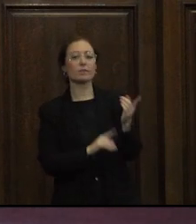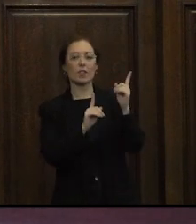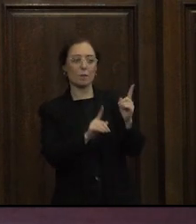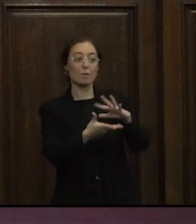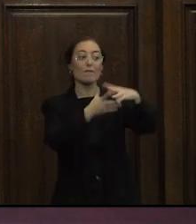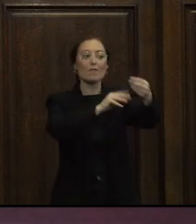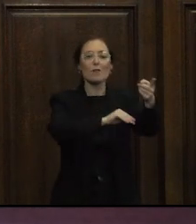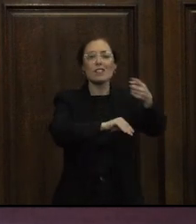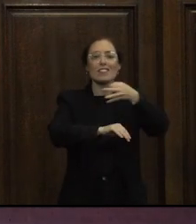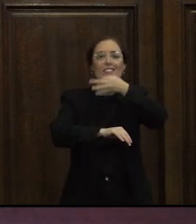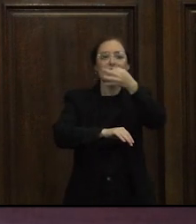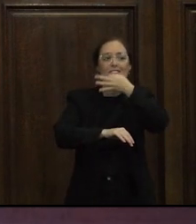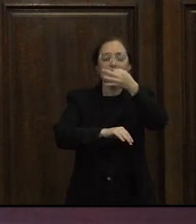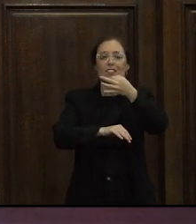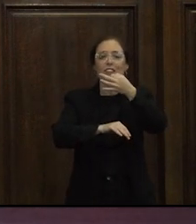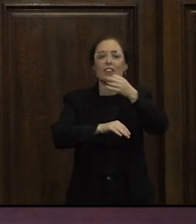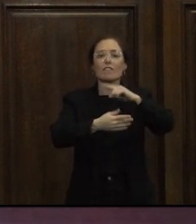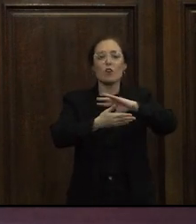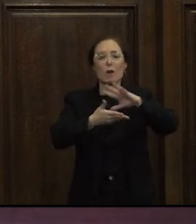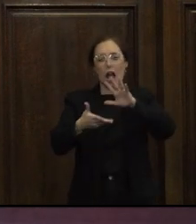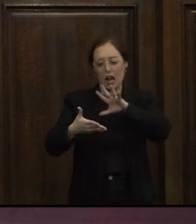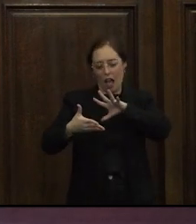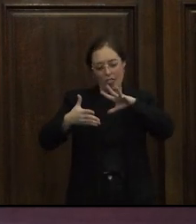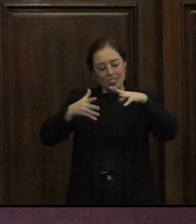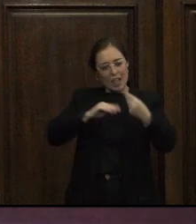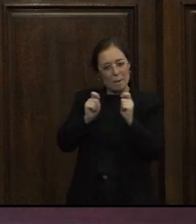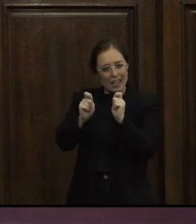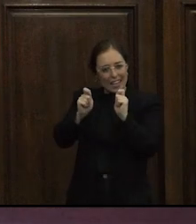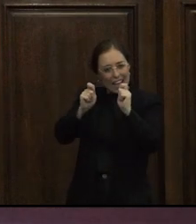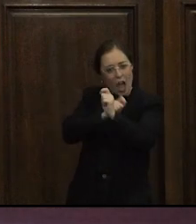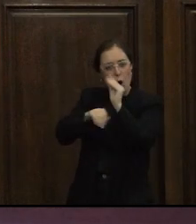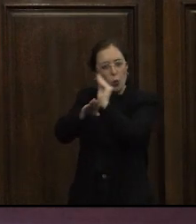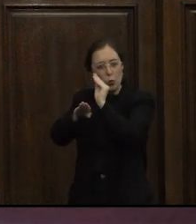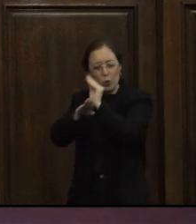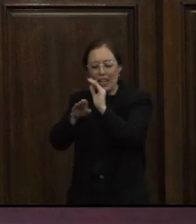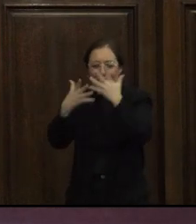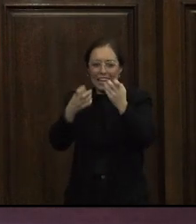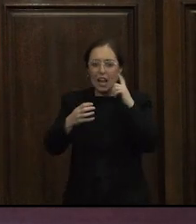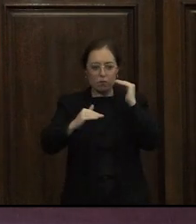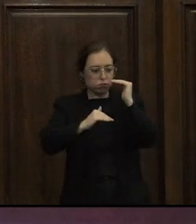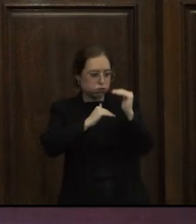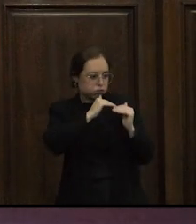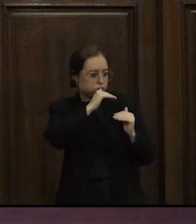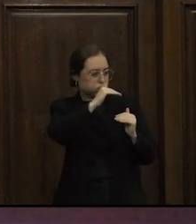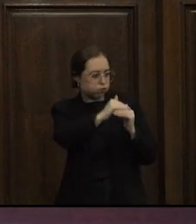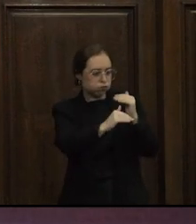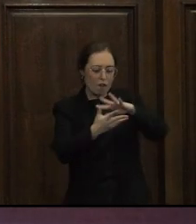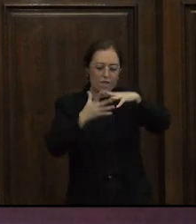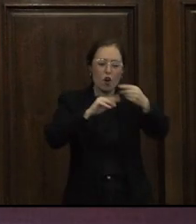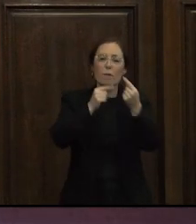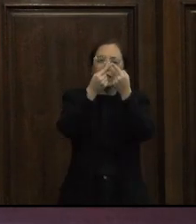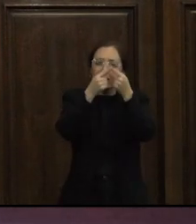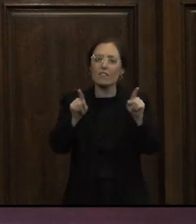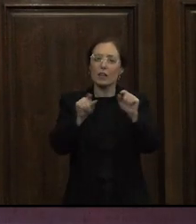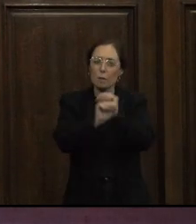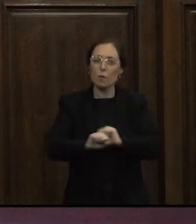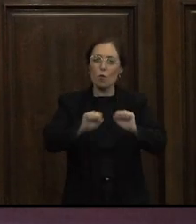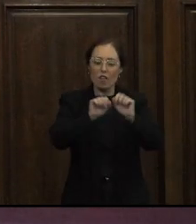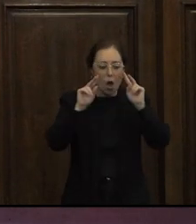ilumina un proceso de transición cultural que anuncia una verdadera transformación en las formas de